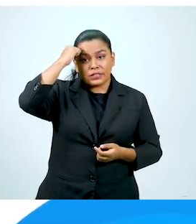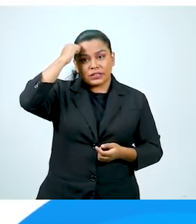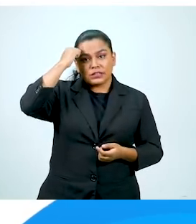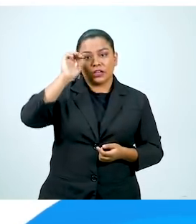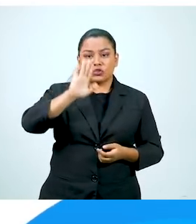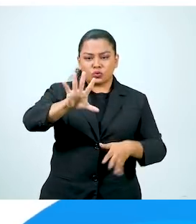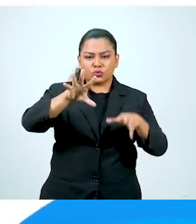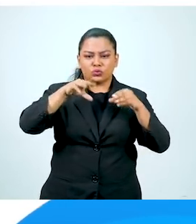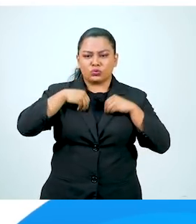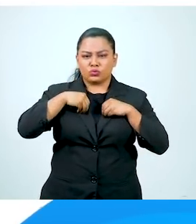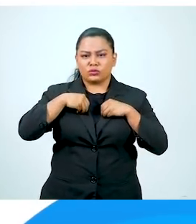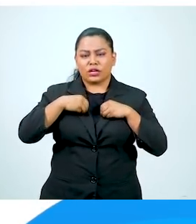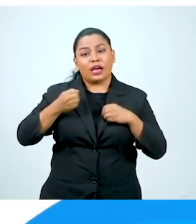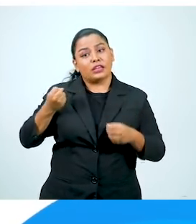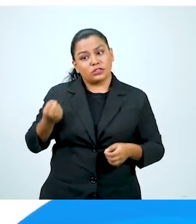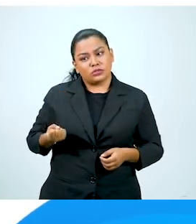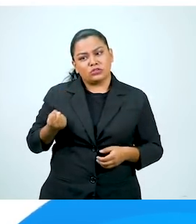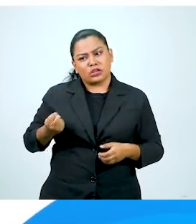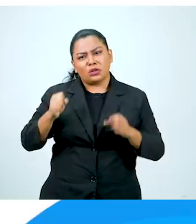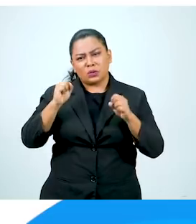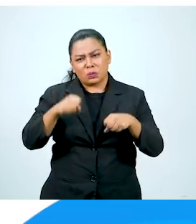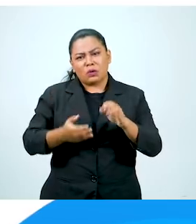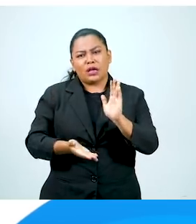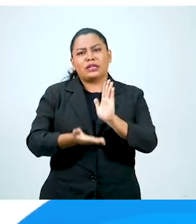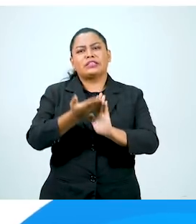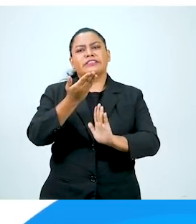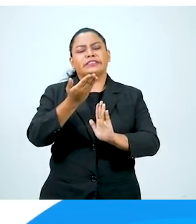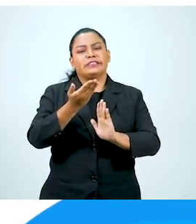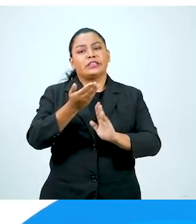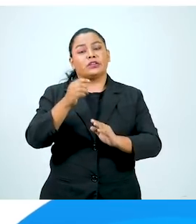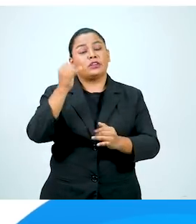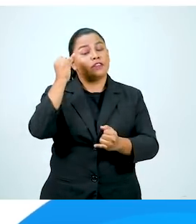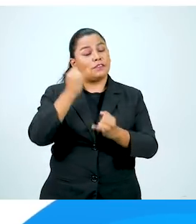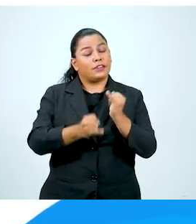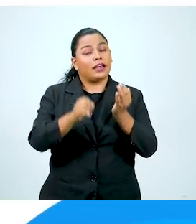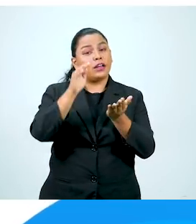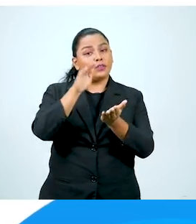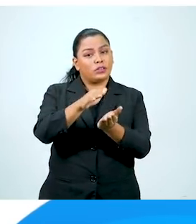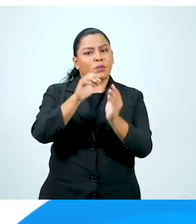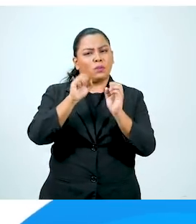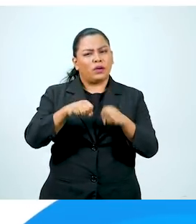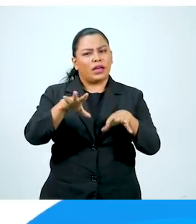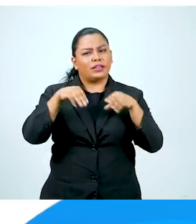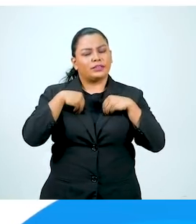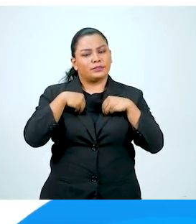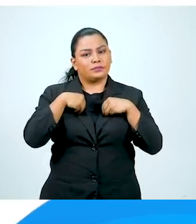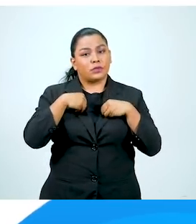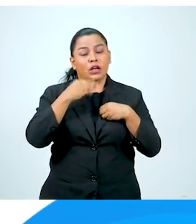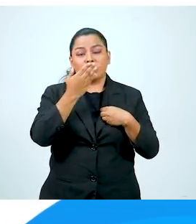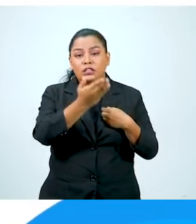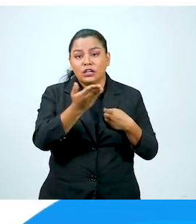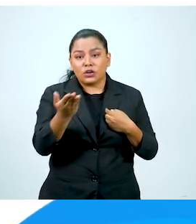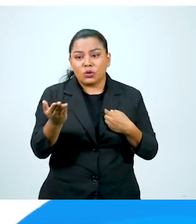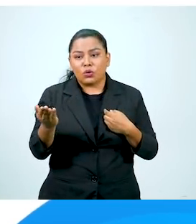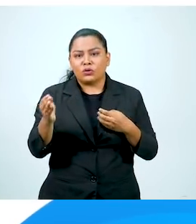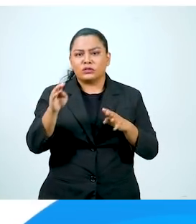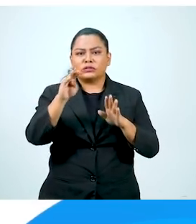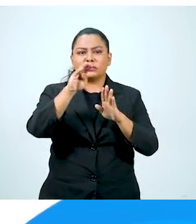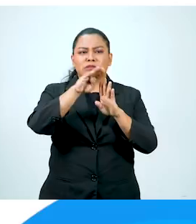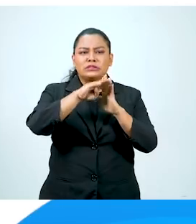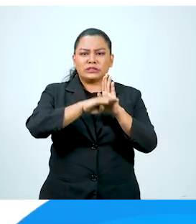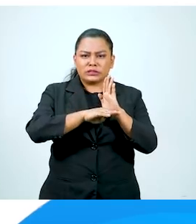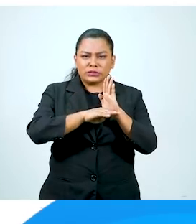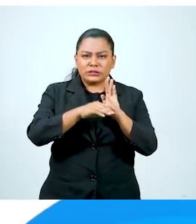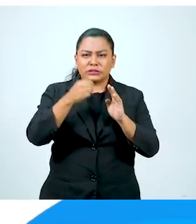el estudiantado adquirirá con el desarrollo y finalización de la unidad. Los elementos de la lista